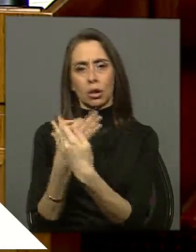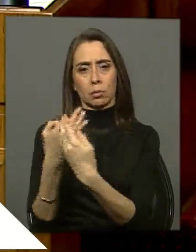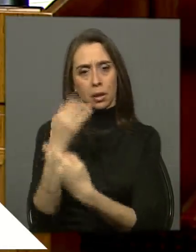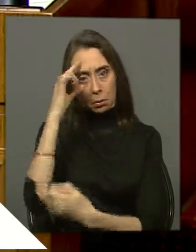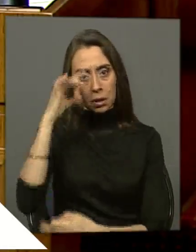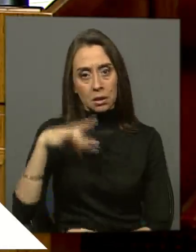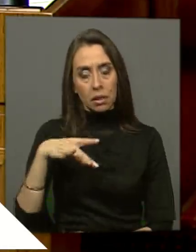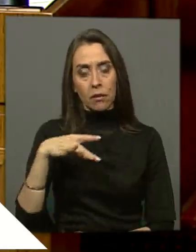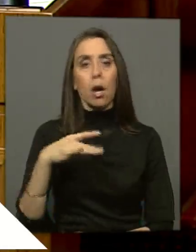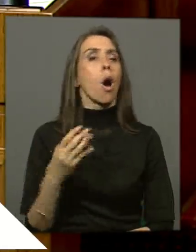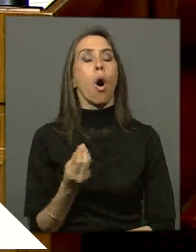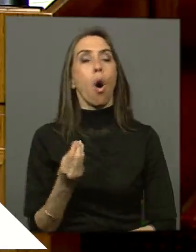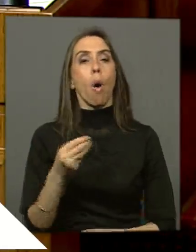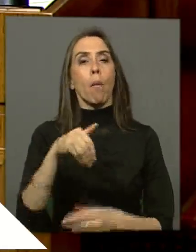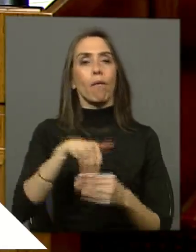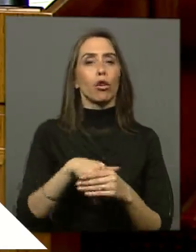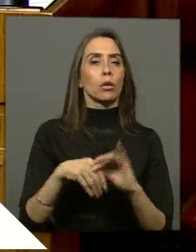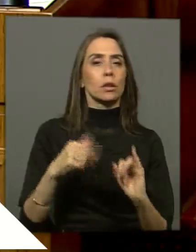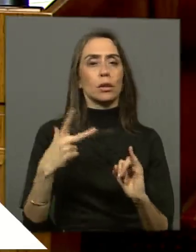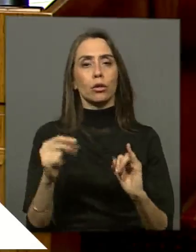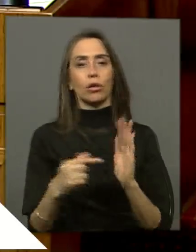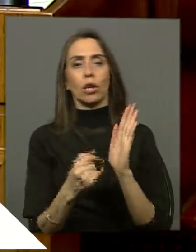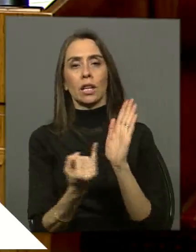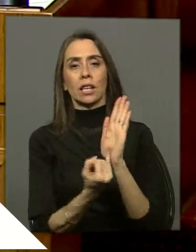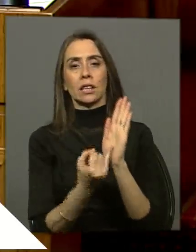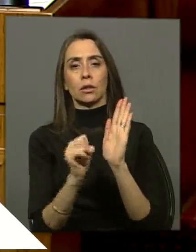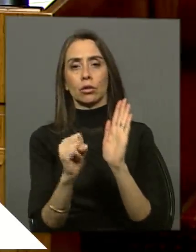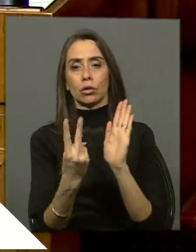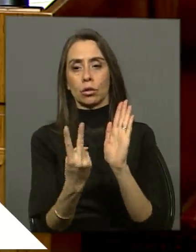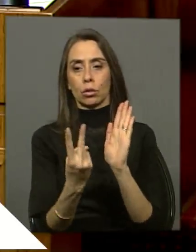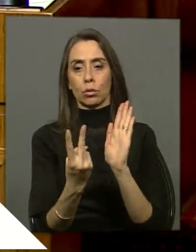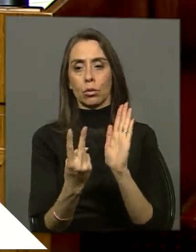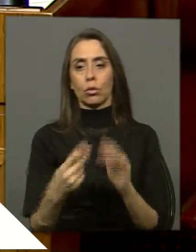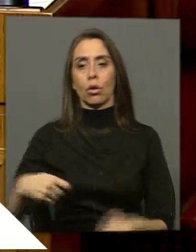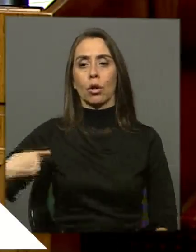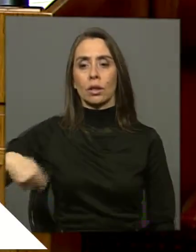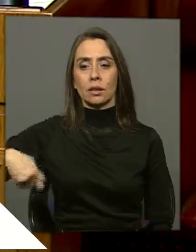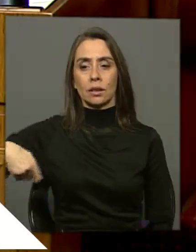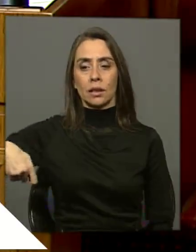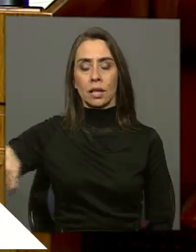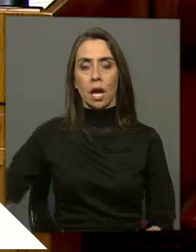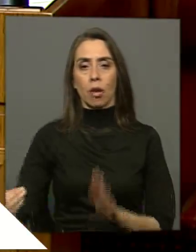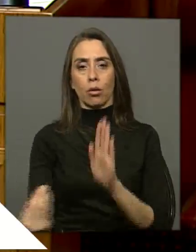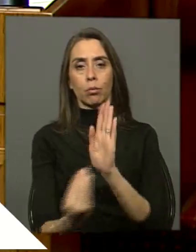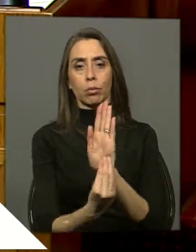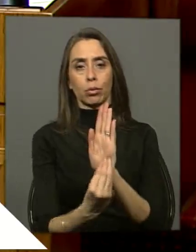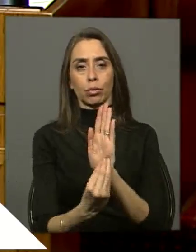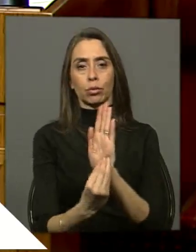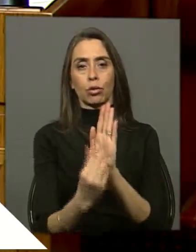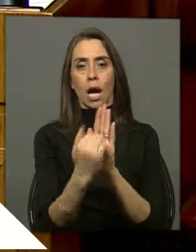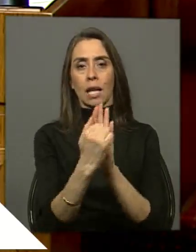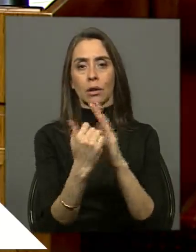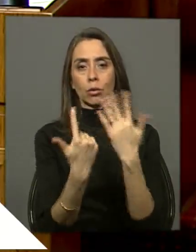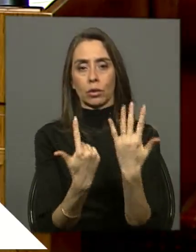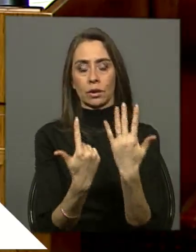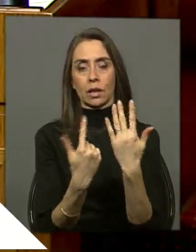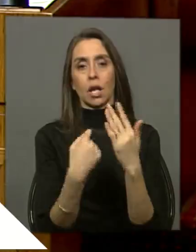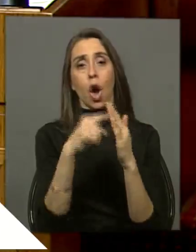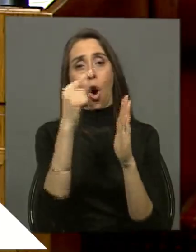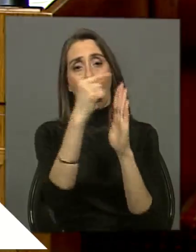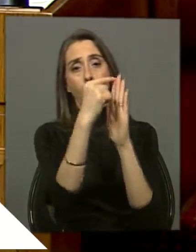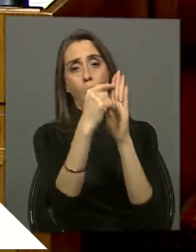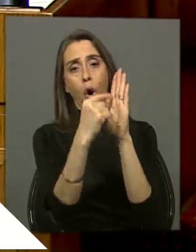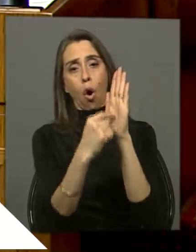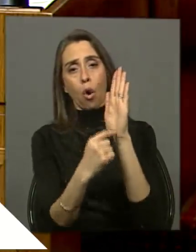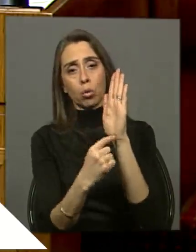poder ver cómo votamos este inciso segundo que el Senado incorporó al artículo 7. En el resto, Presidente,